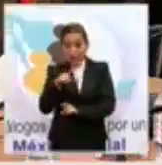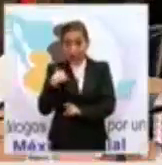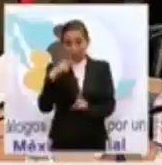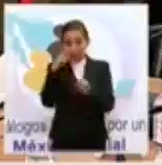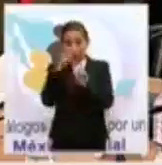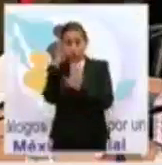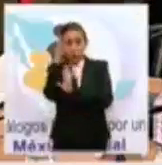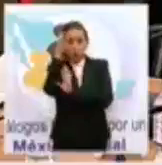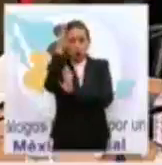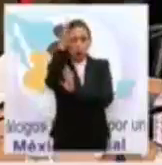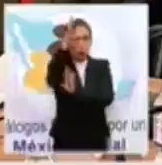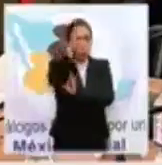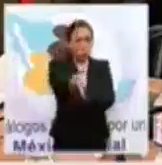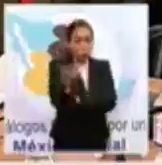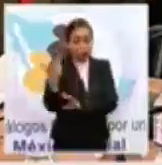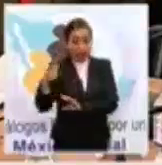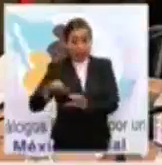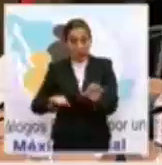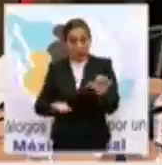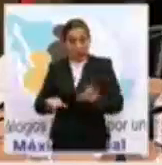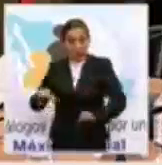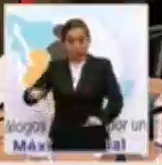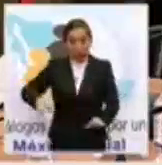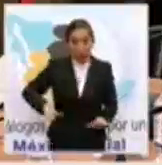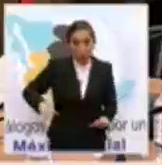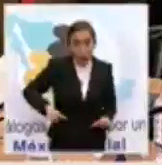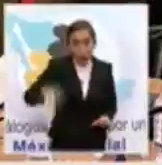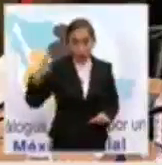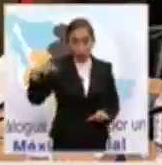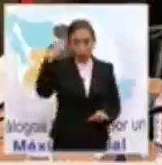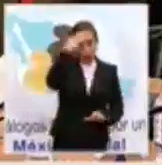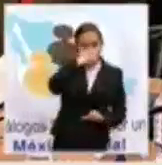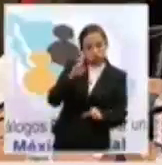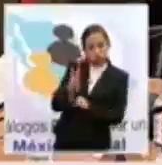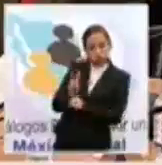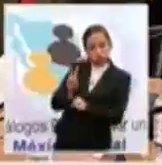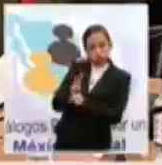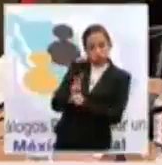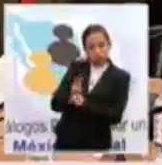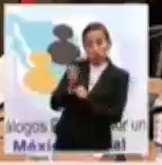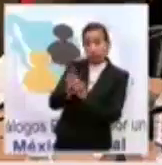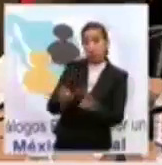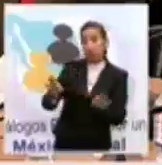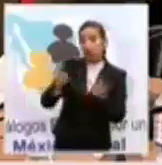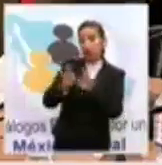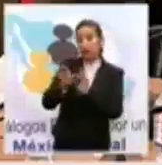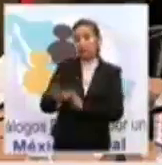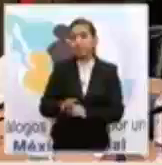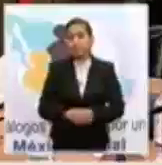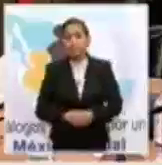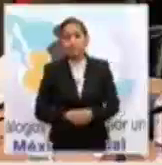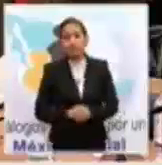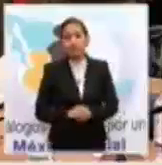largo plazo de la política pública y de su evaluación es un aspecto fundamental.